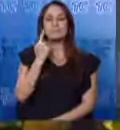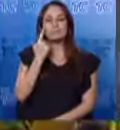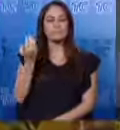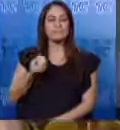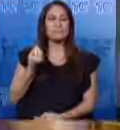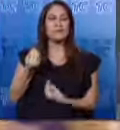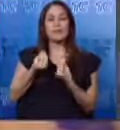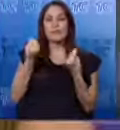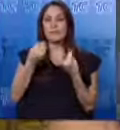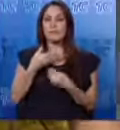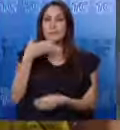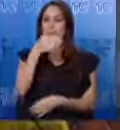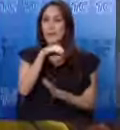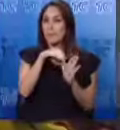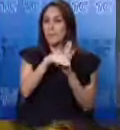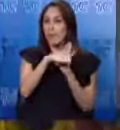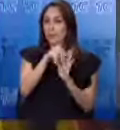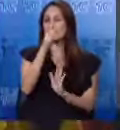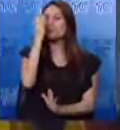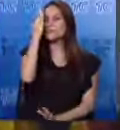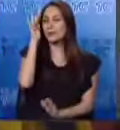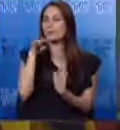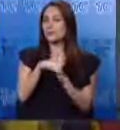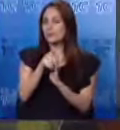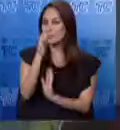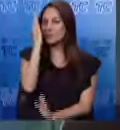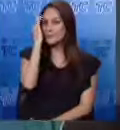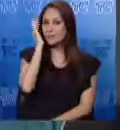al banco que sabemos